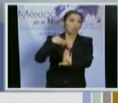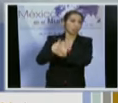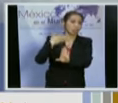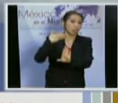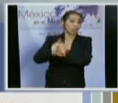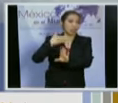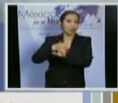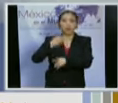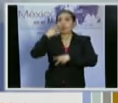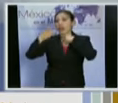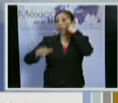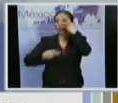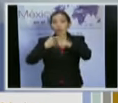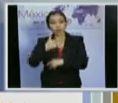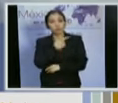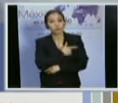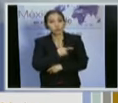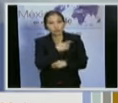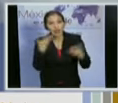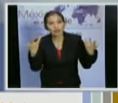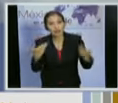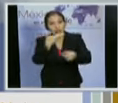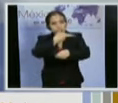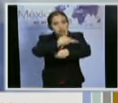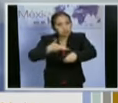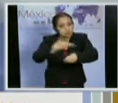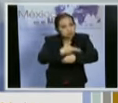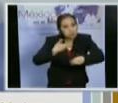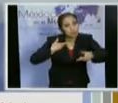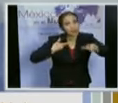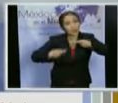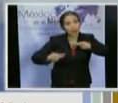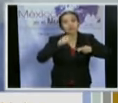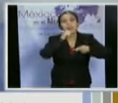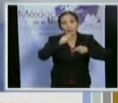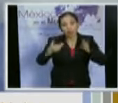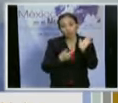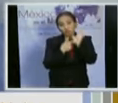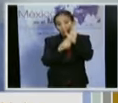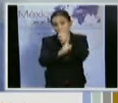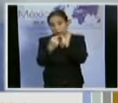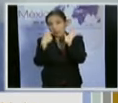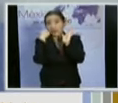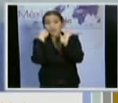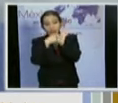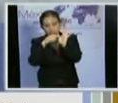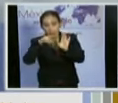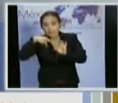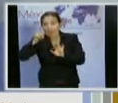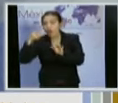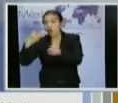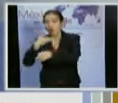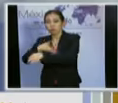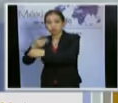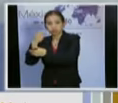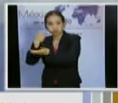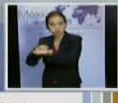en la demagogia. Nos gusta crear soluciones a la vez que planteamos los problemas.